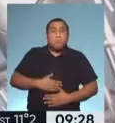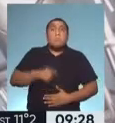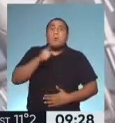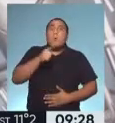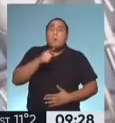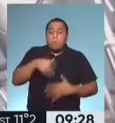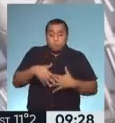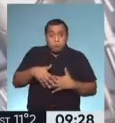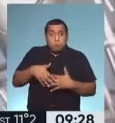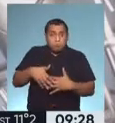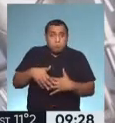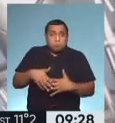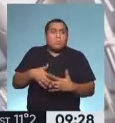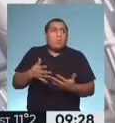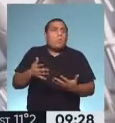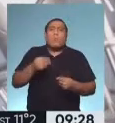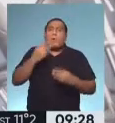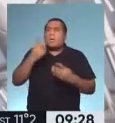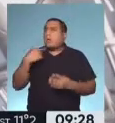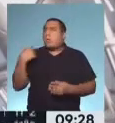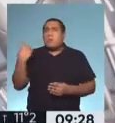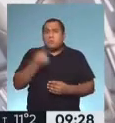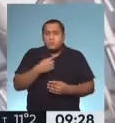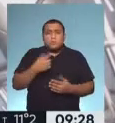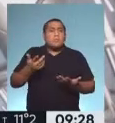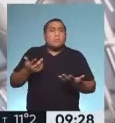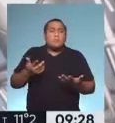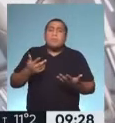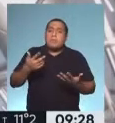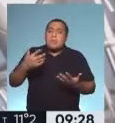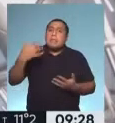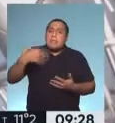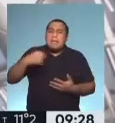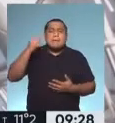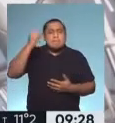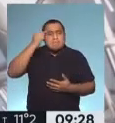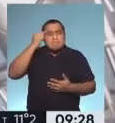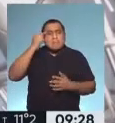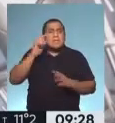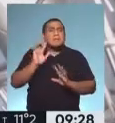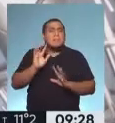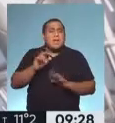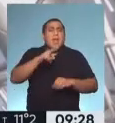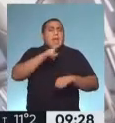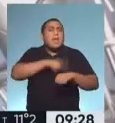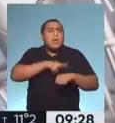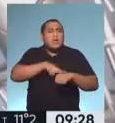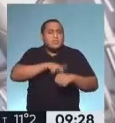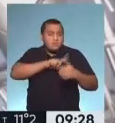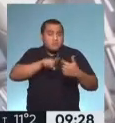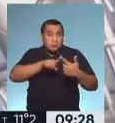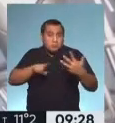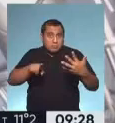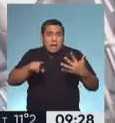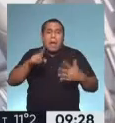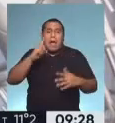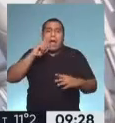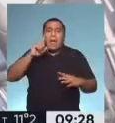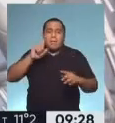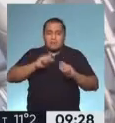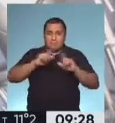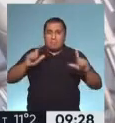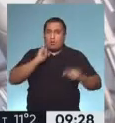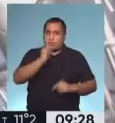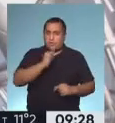embarazadas cualquiera de nosotros que tenemos que seguir teniendo muy en cuenta cuáles son esas recomendaciones te invito a que compartamos este